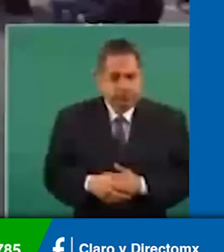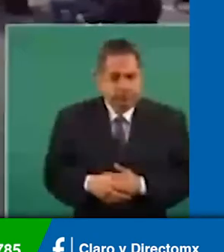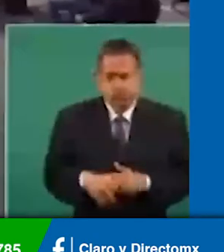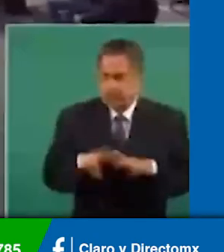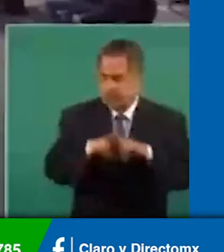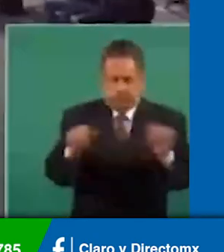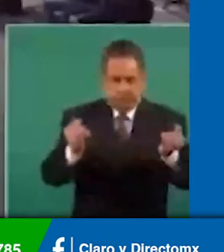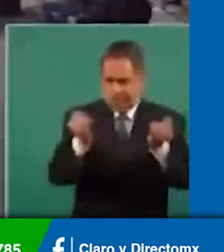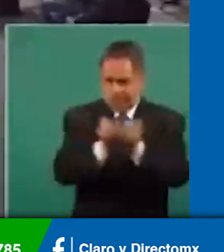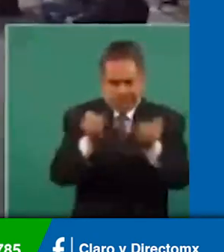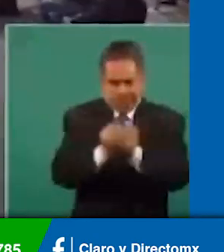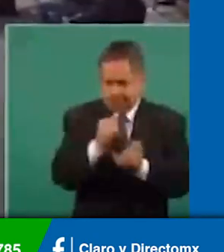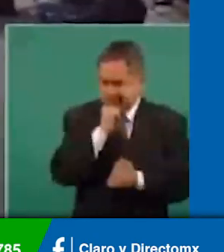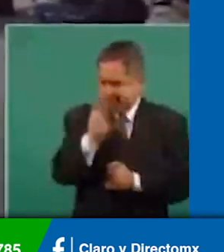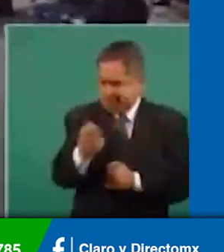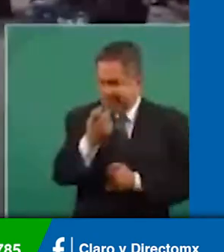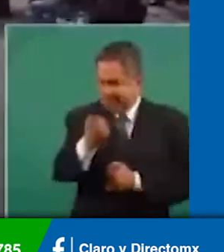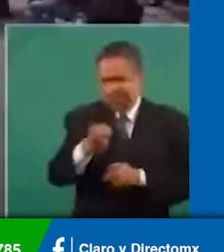2